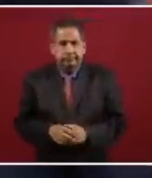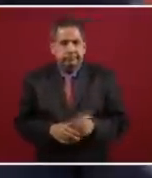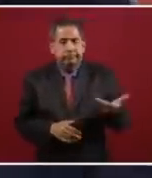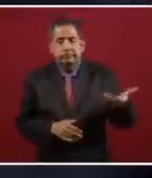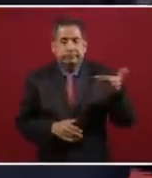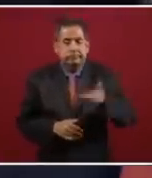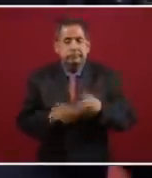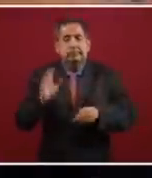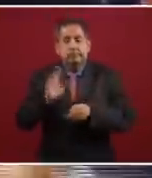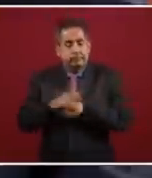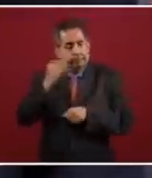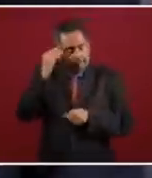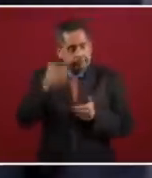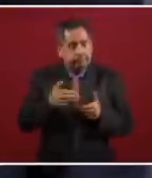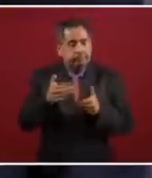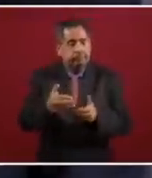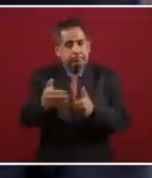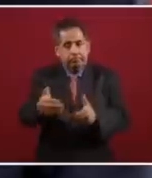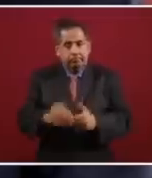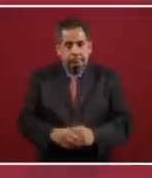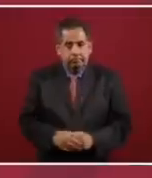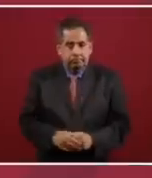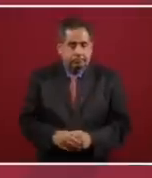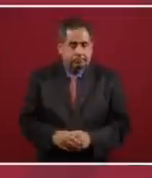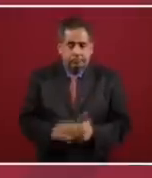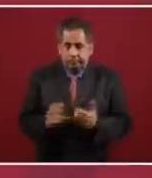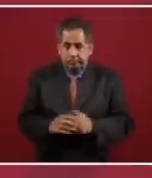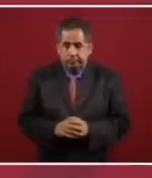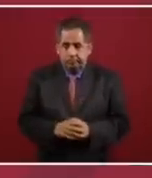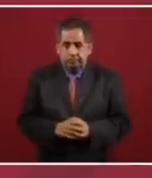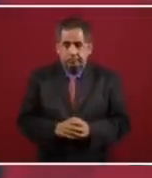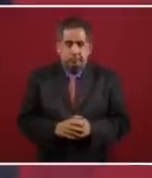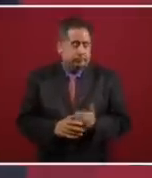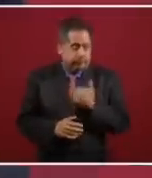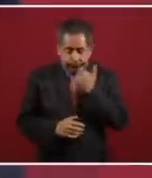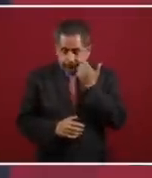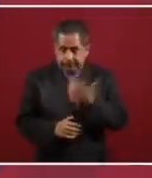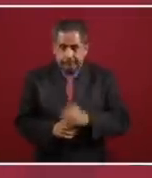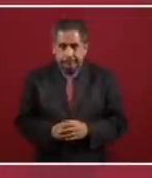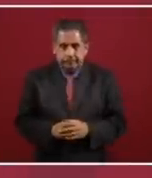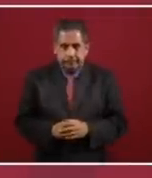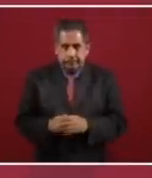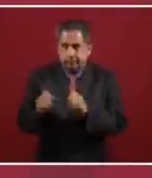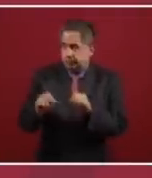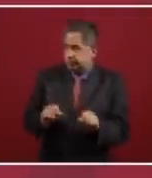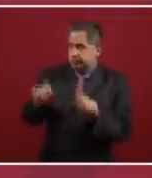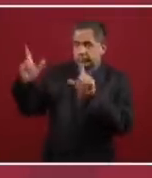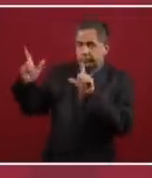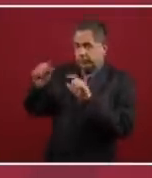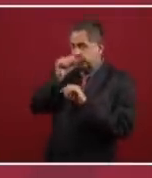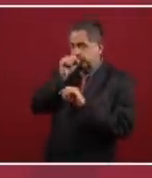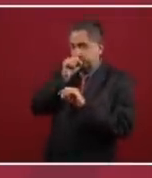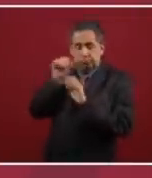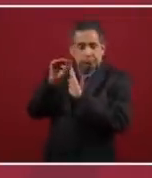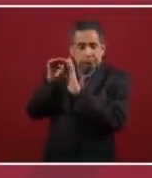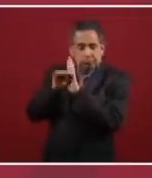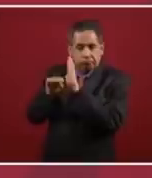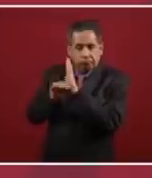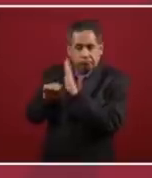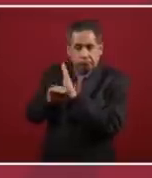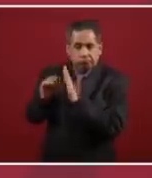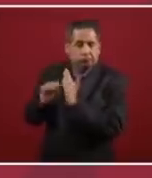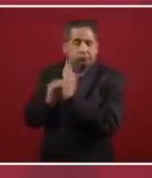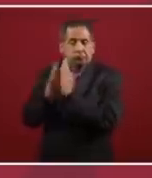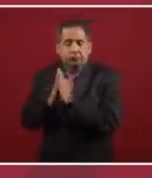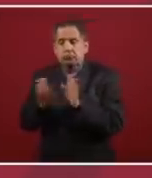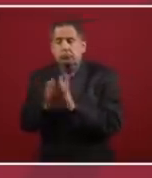están pidiendo más plazos. Entonces, quiero poner aquí en pantalla